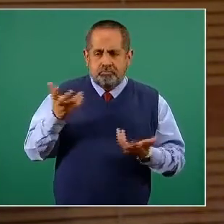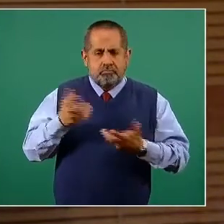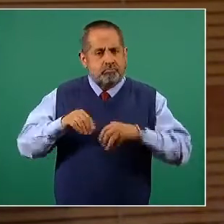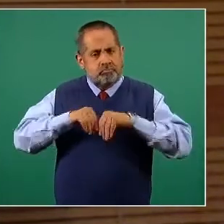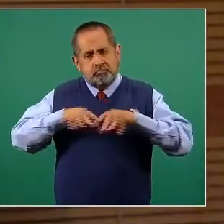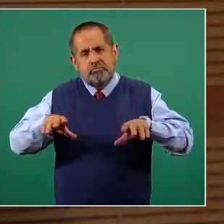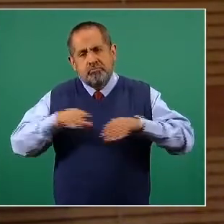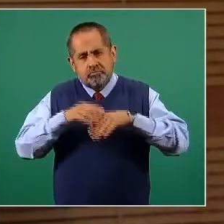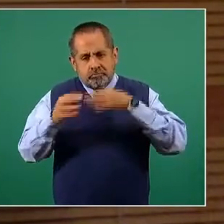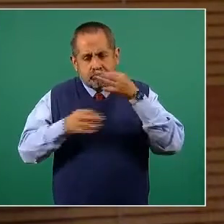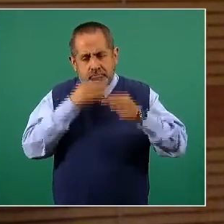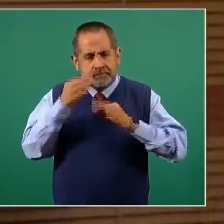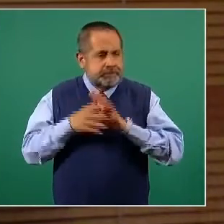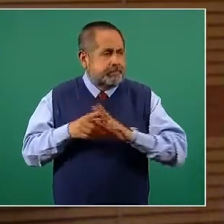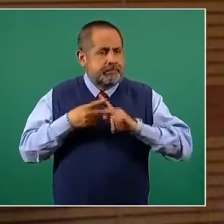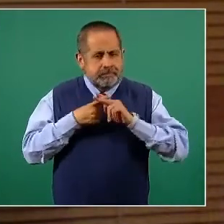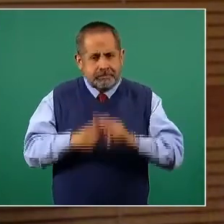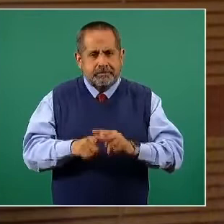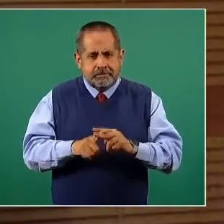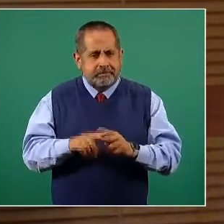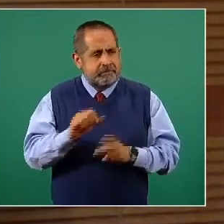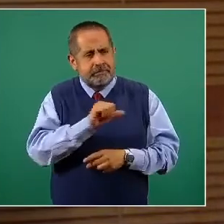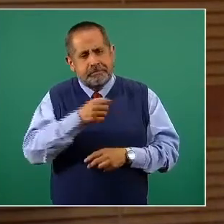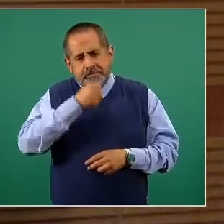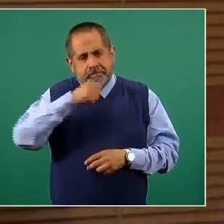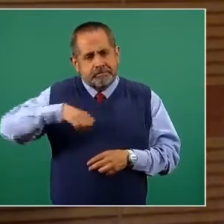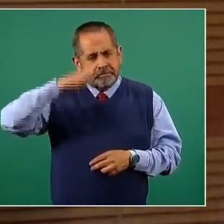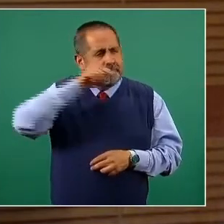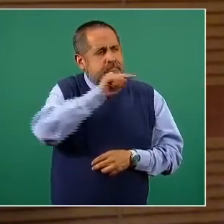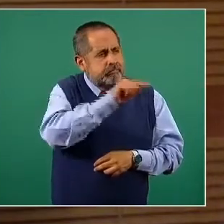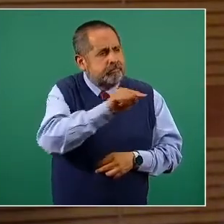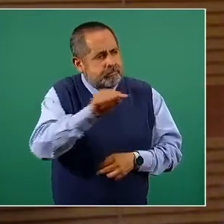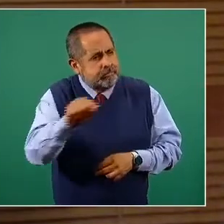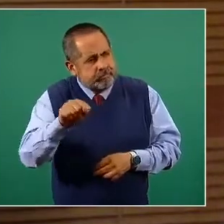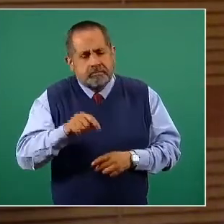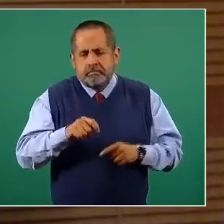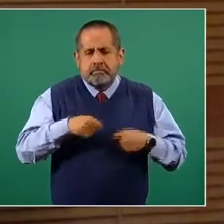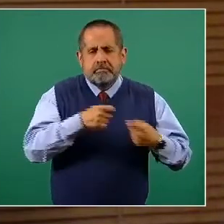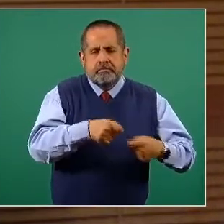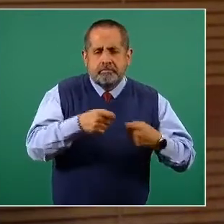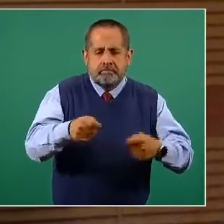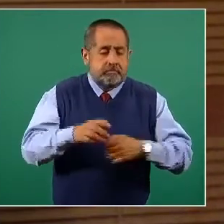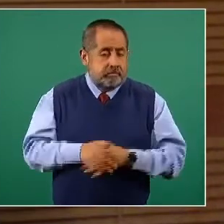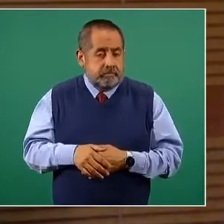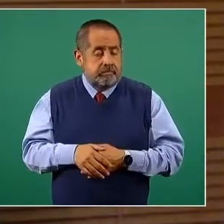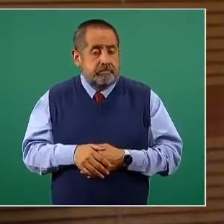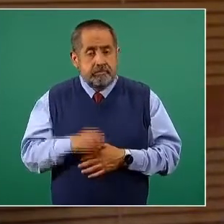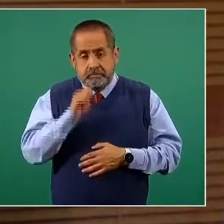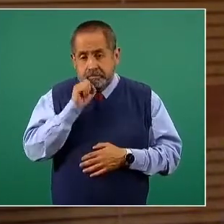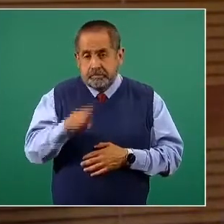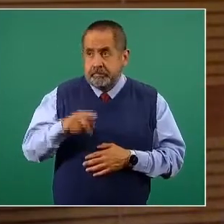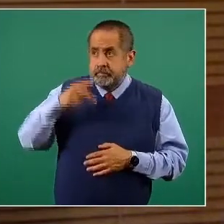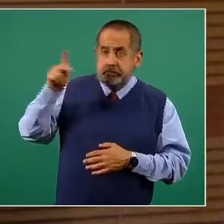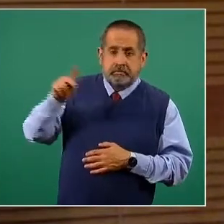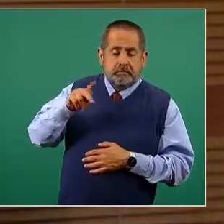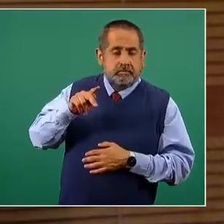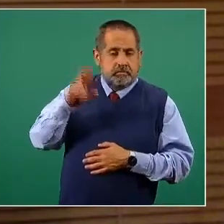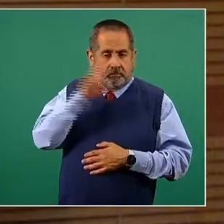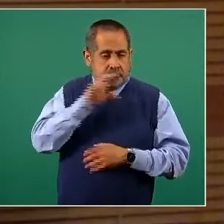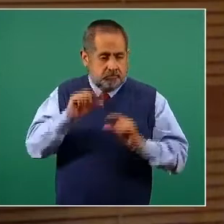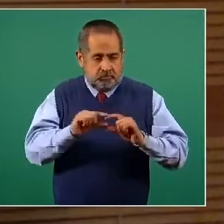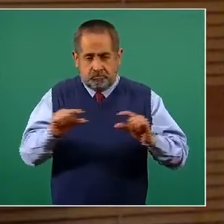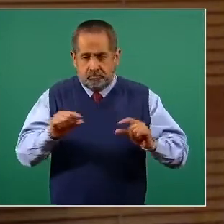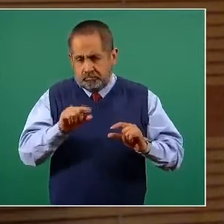el apellido inicial de las personas adultas mayores, y esta vacuna, que es una Sputnik, que como también lo